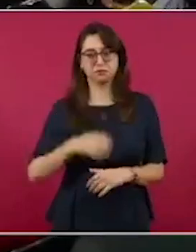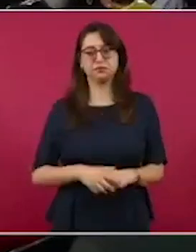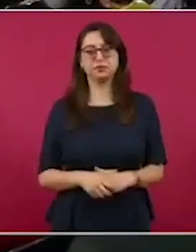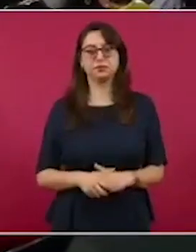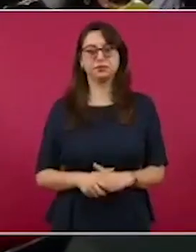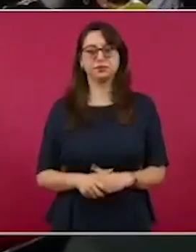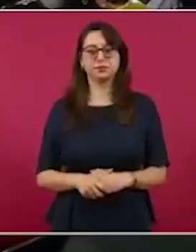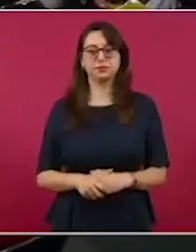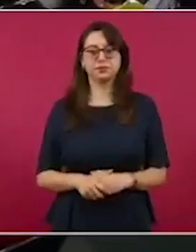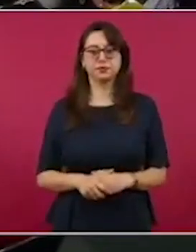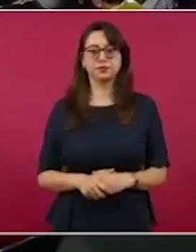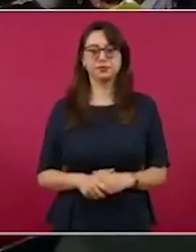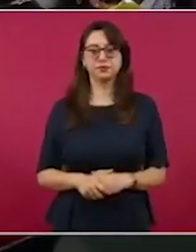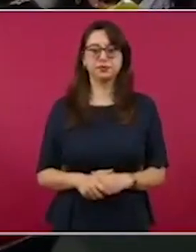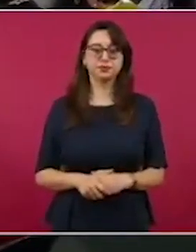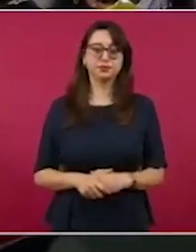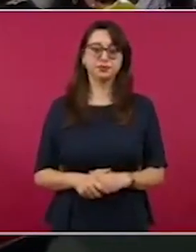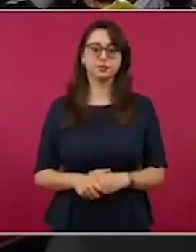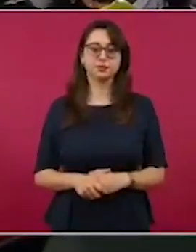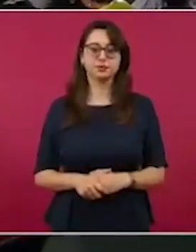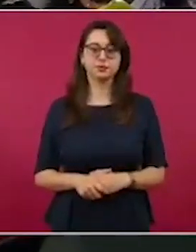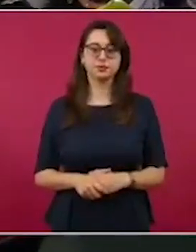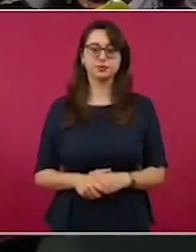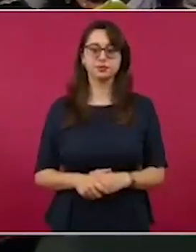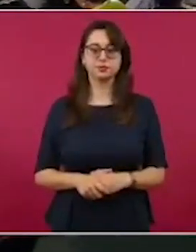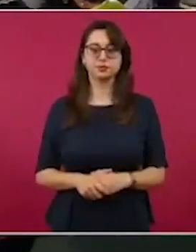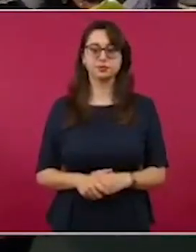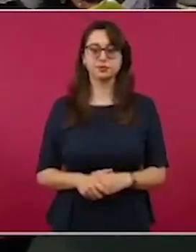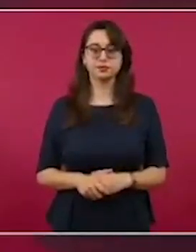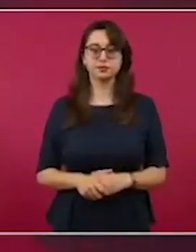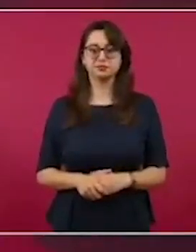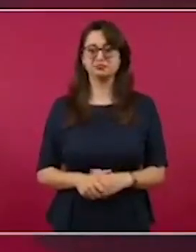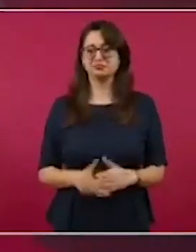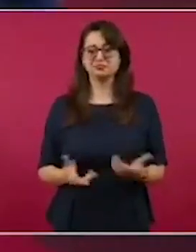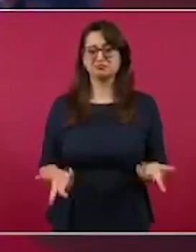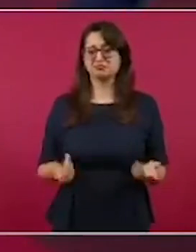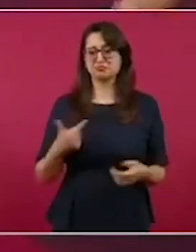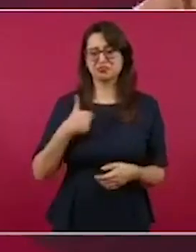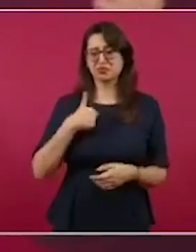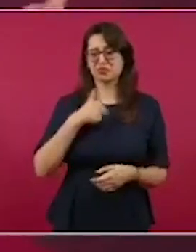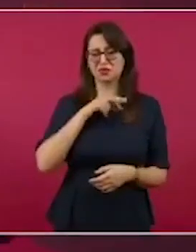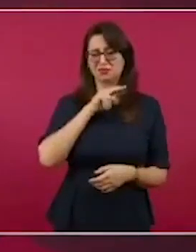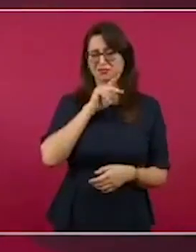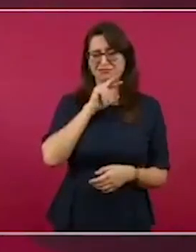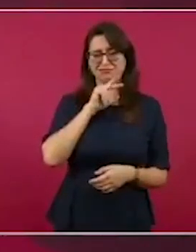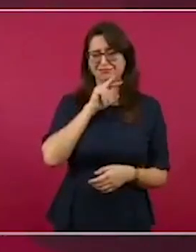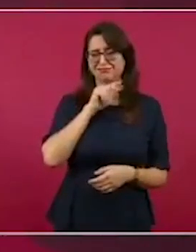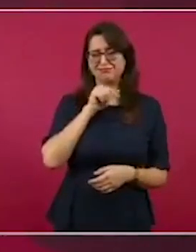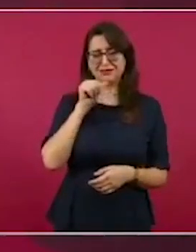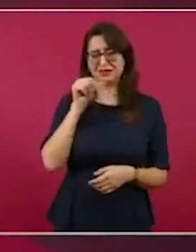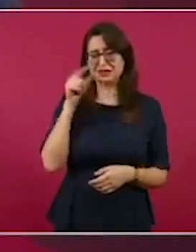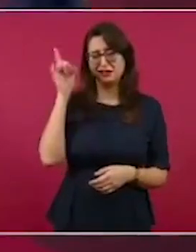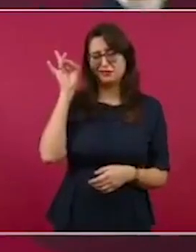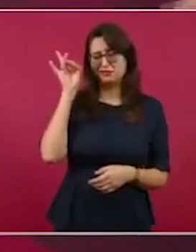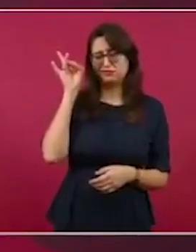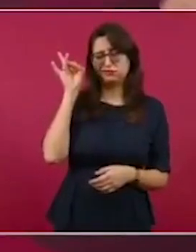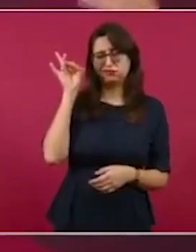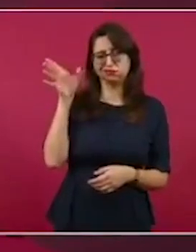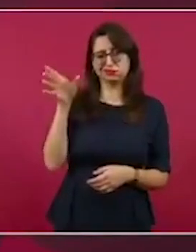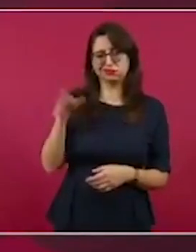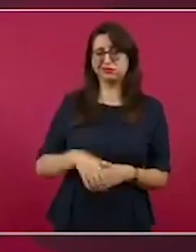Sobre la petición del Grupo Parlamentario de Acción Nacional en el Senado para que la Suprema Corte lo destituya como presidente de